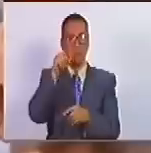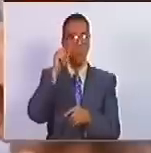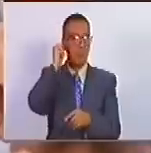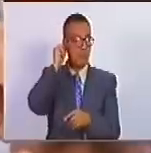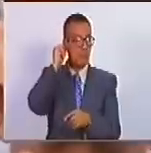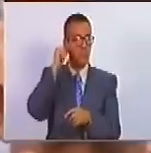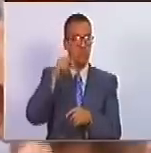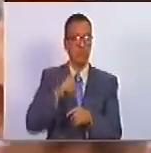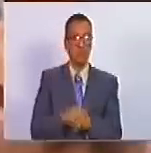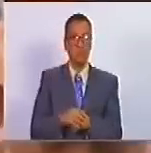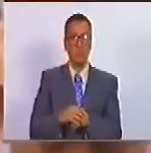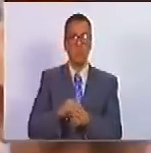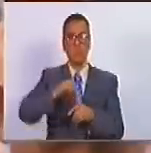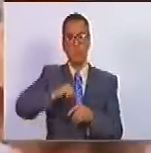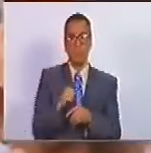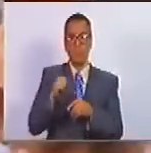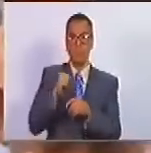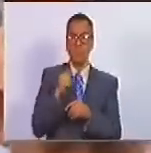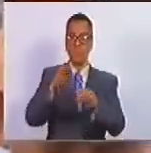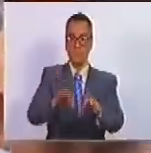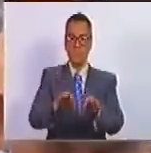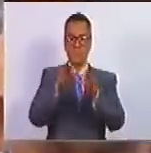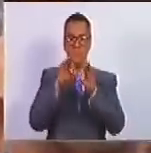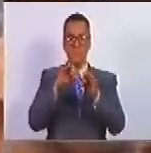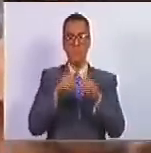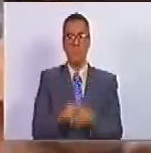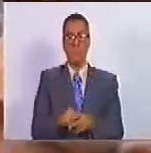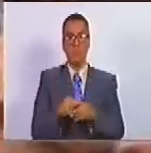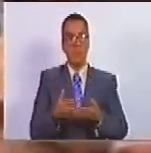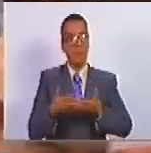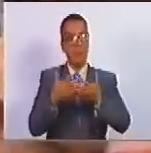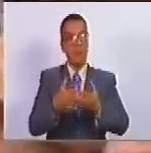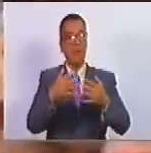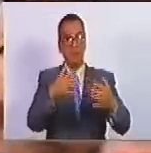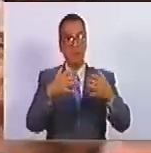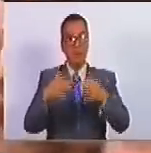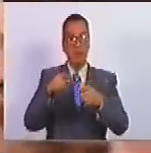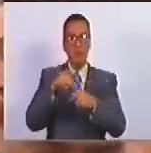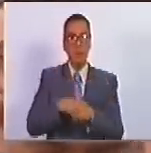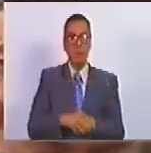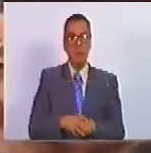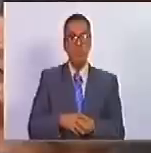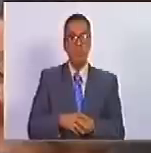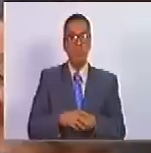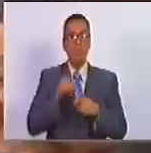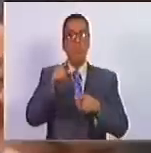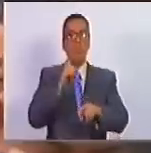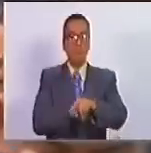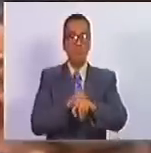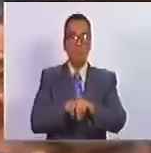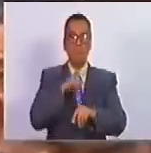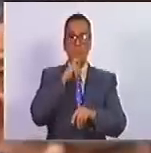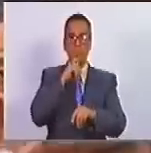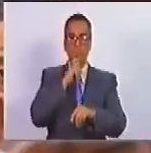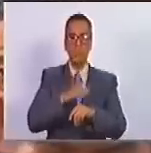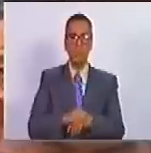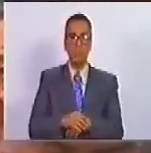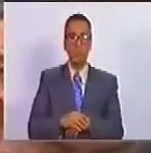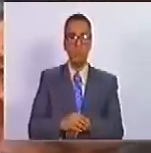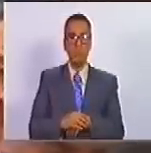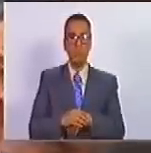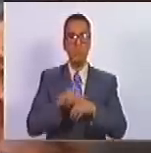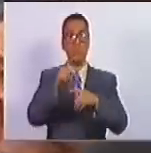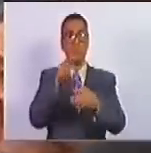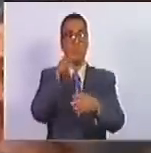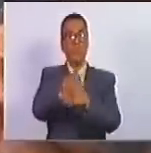mujer, es un policía especial que le ha tocado combatir en tiempos difíciles